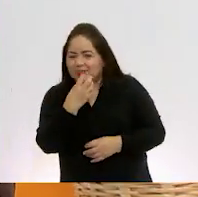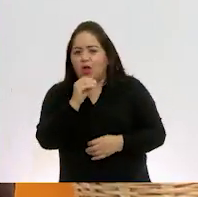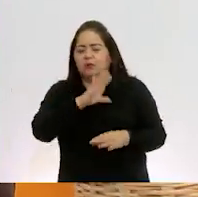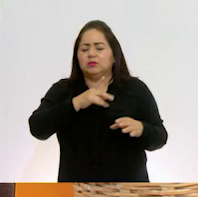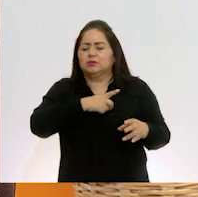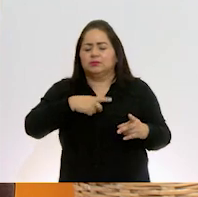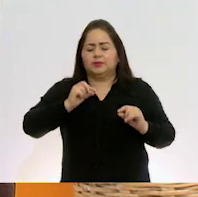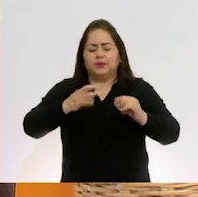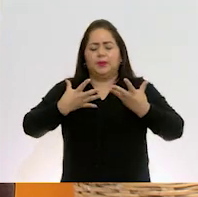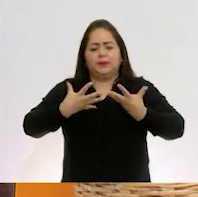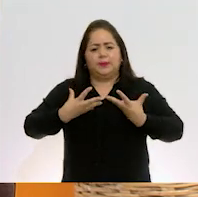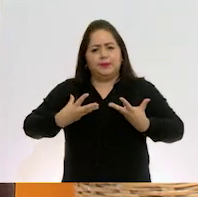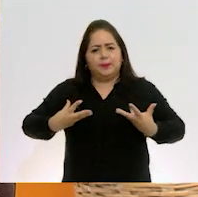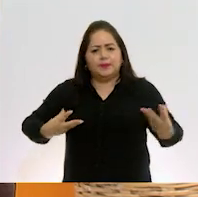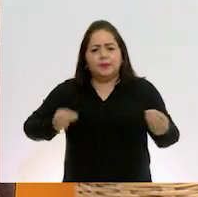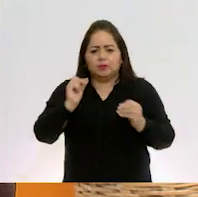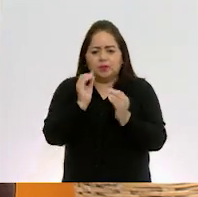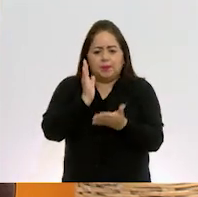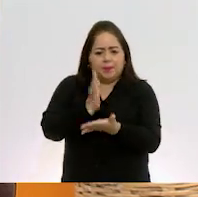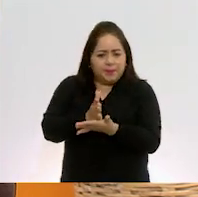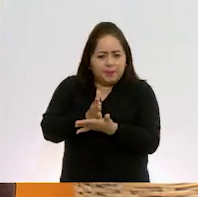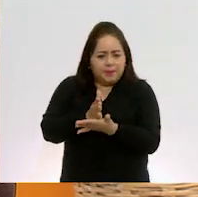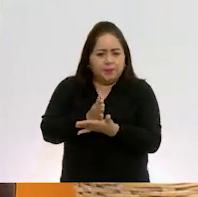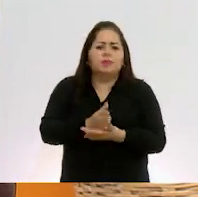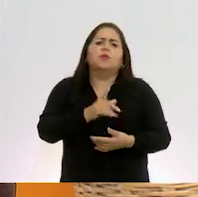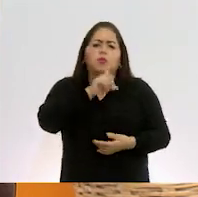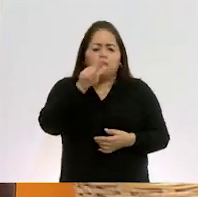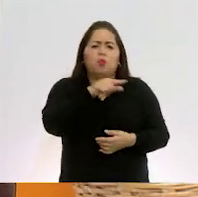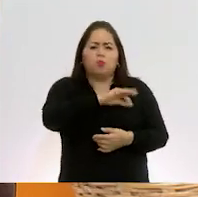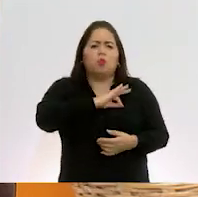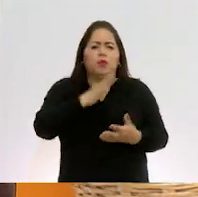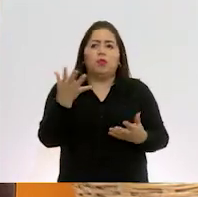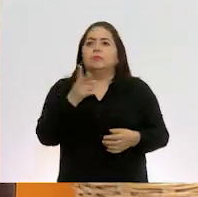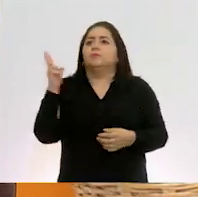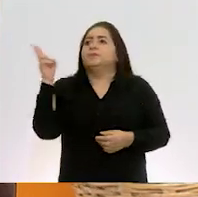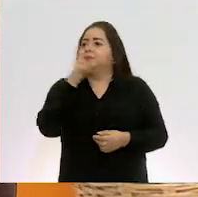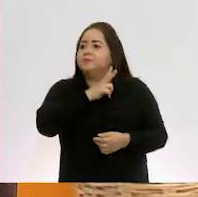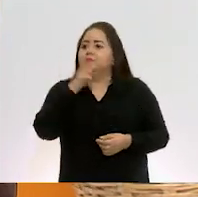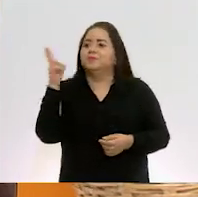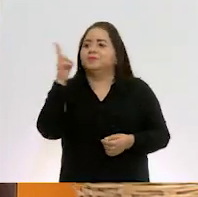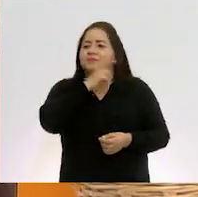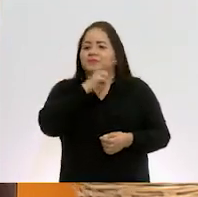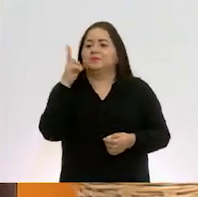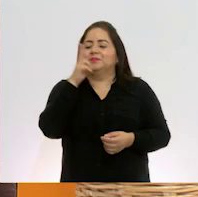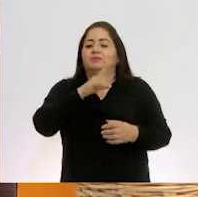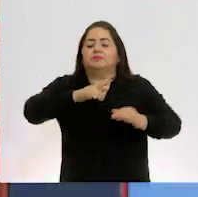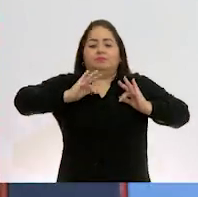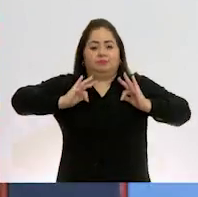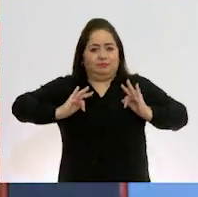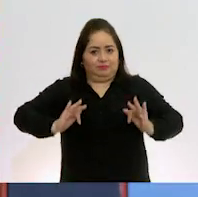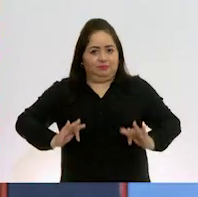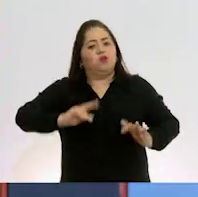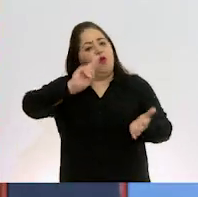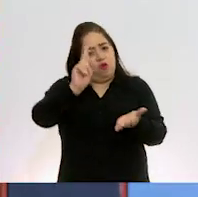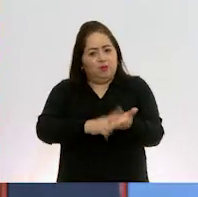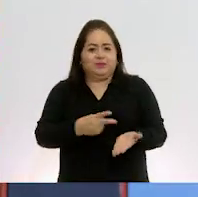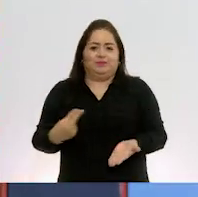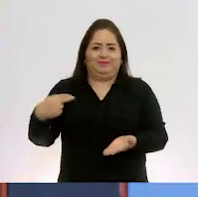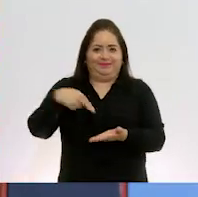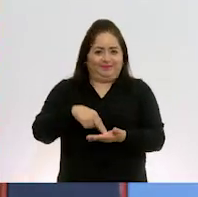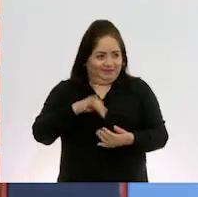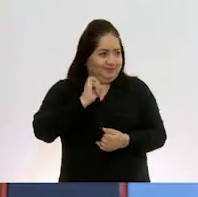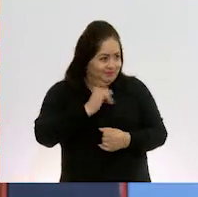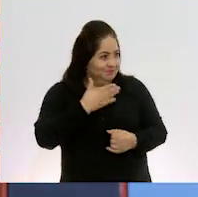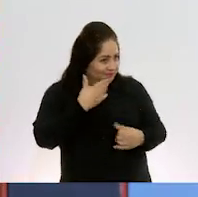un tiempo, hagas una pausa y puedes hacer tus respiraciones, tranquilizarte y volver a la acción.